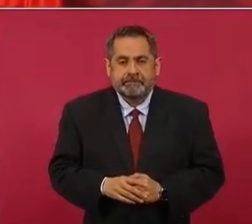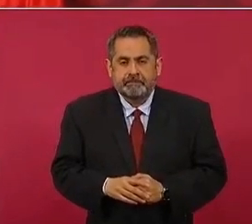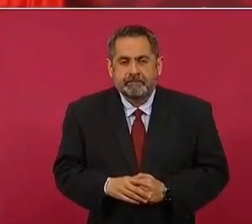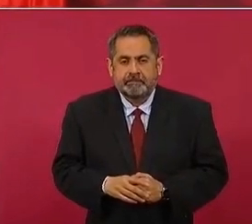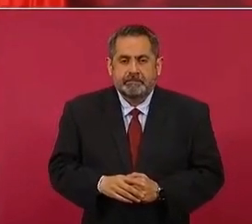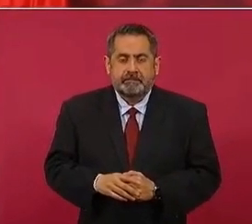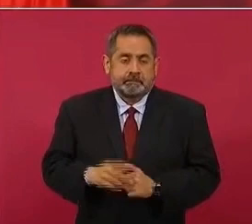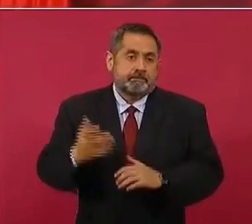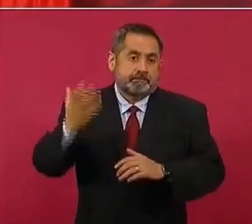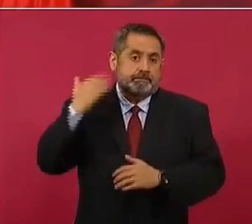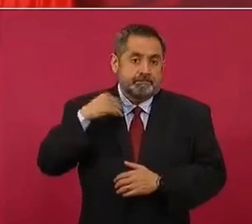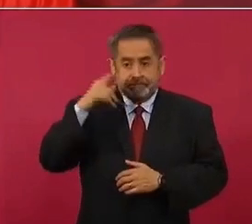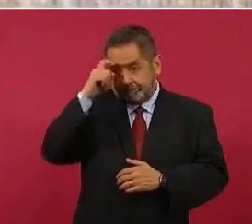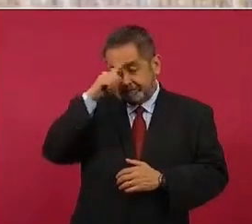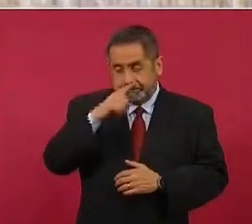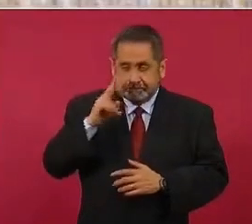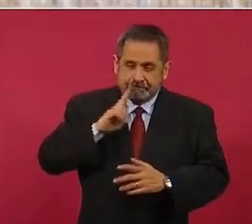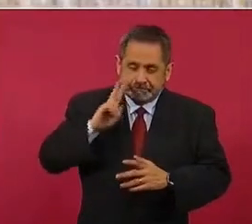Que era muy difícil,